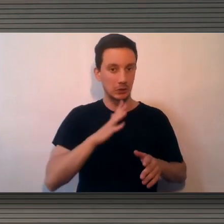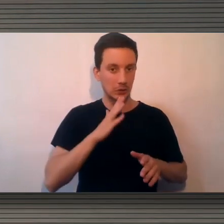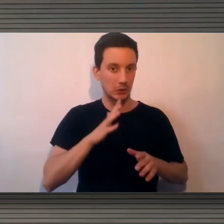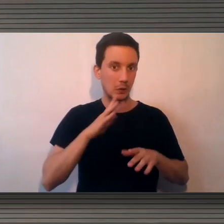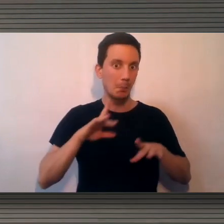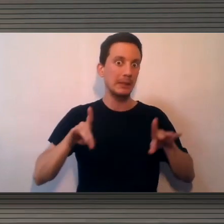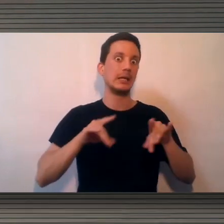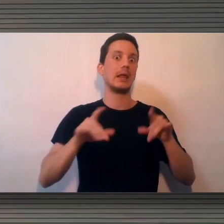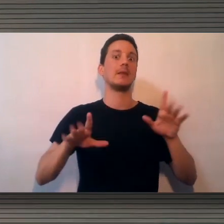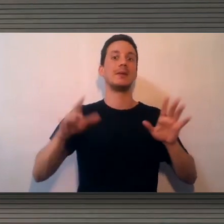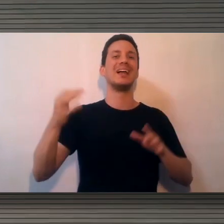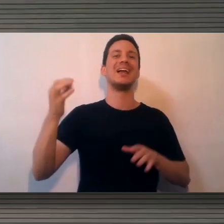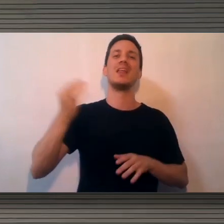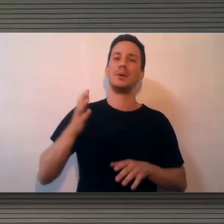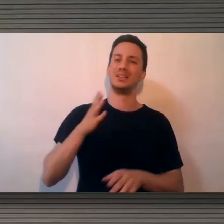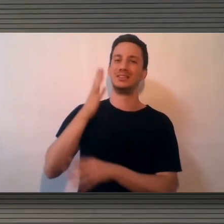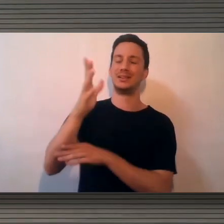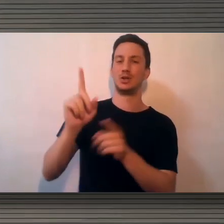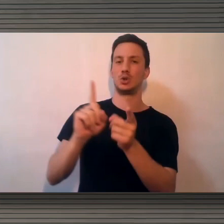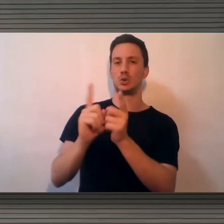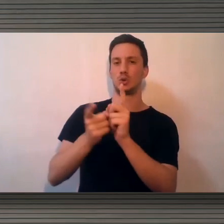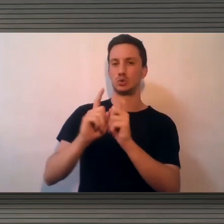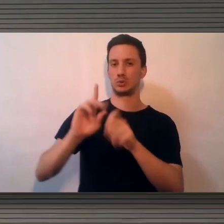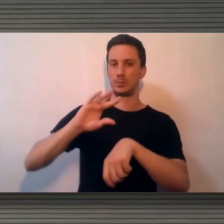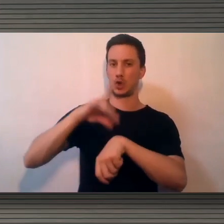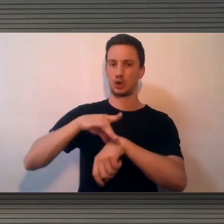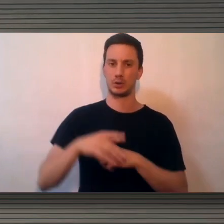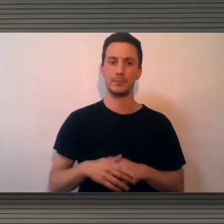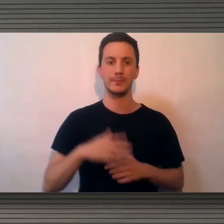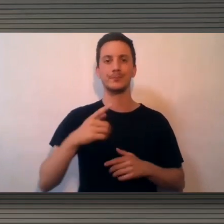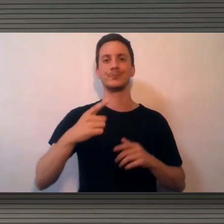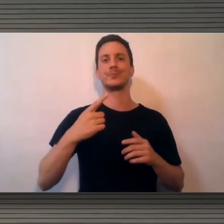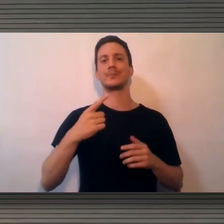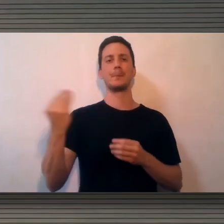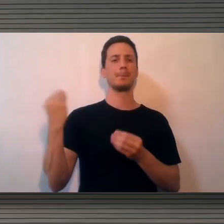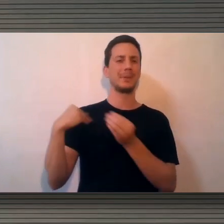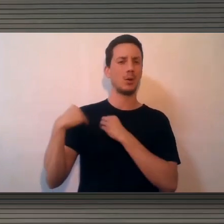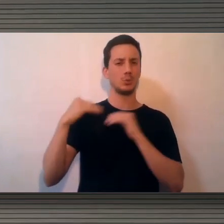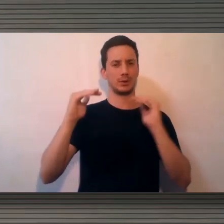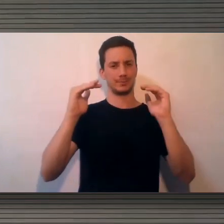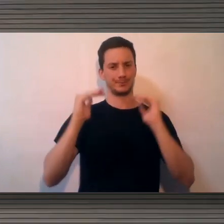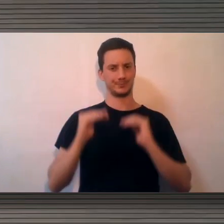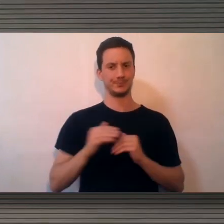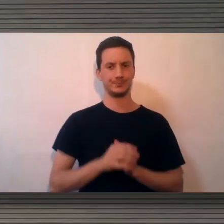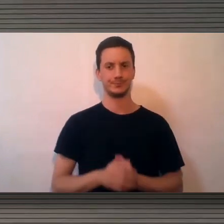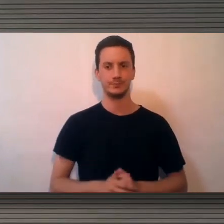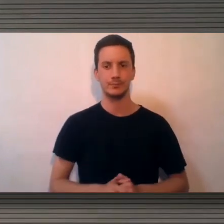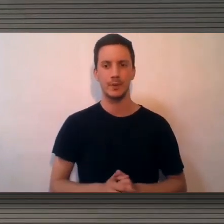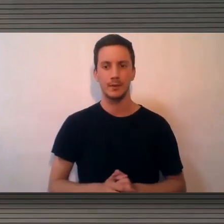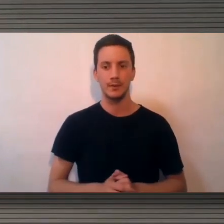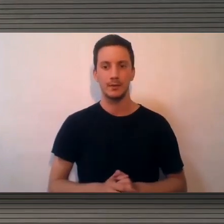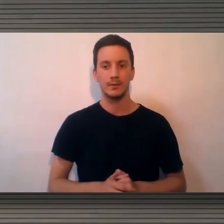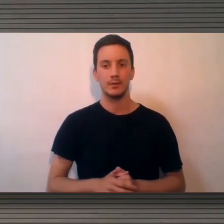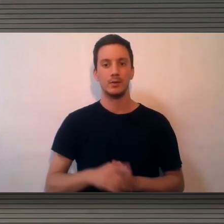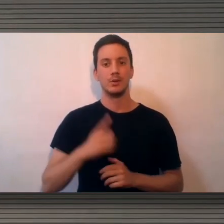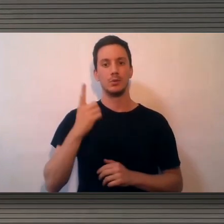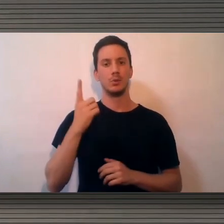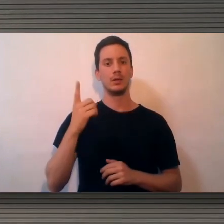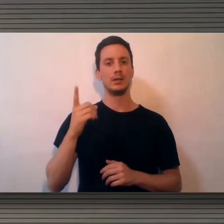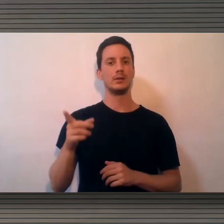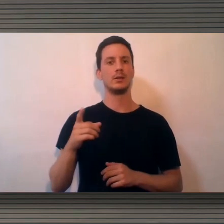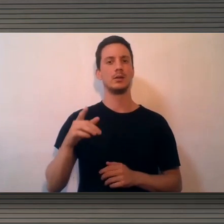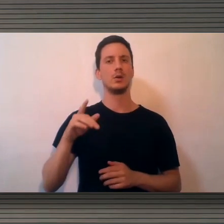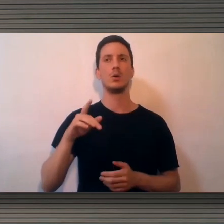que consultarlo. Pasamos a la siguiente pregunta que tenemos por aquí. Nos dice una espectadora, cuando